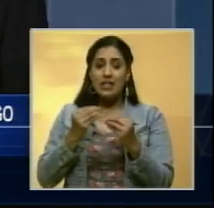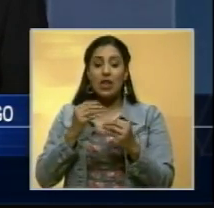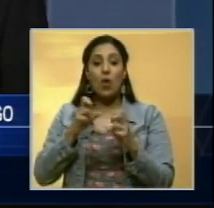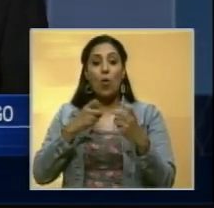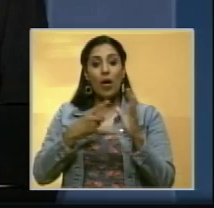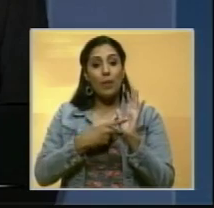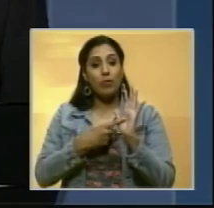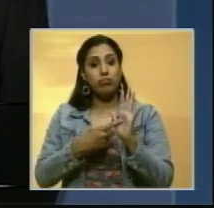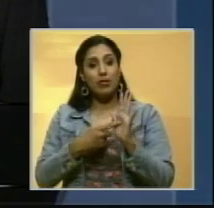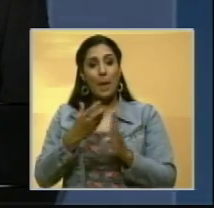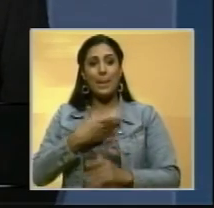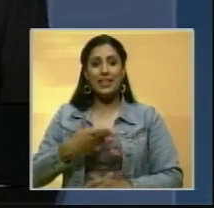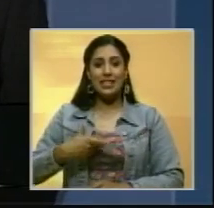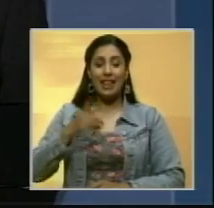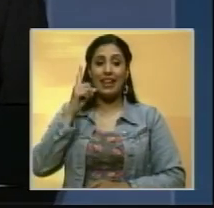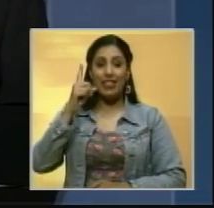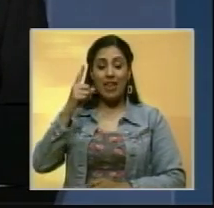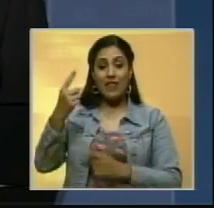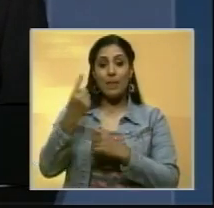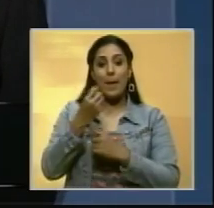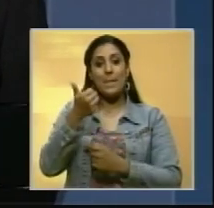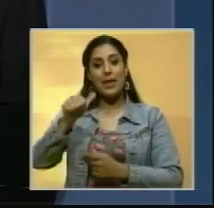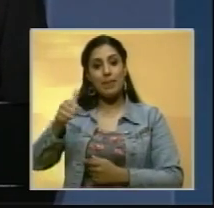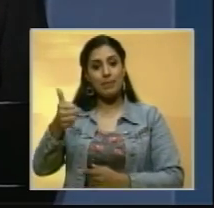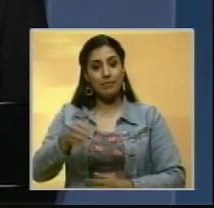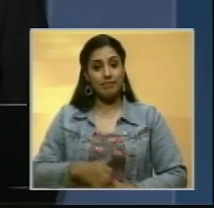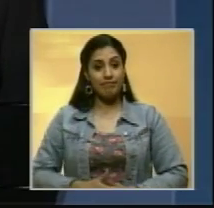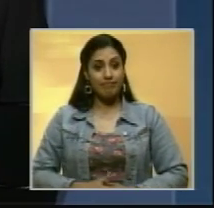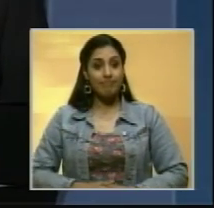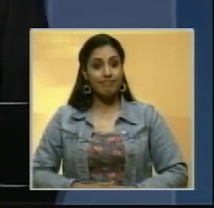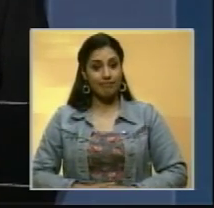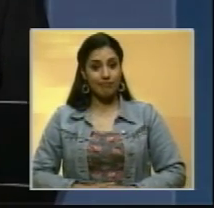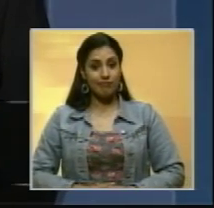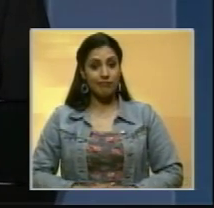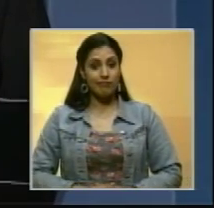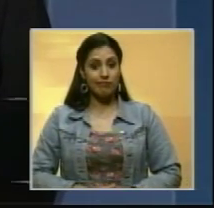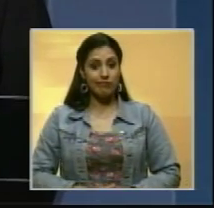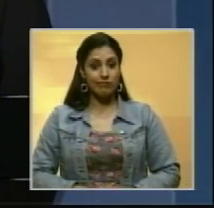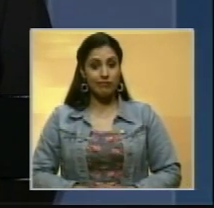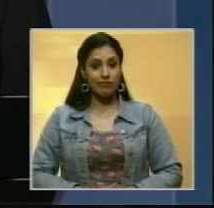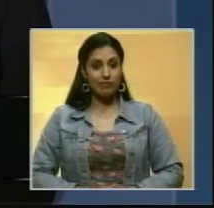un ejecutivo dependen de su legitimidad.